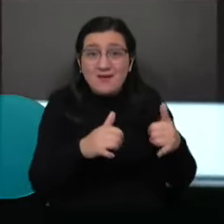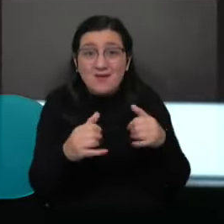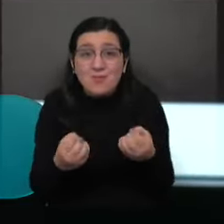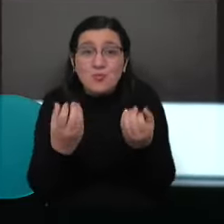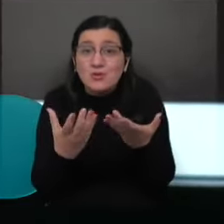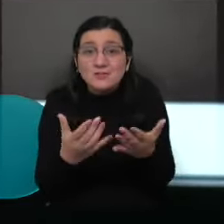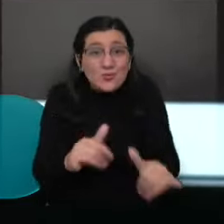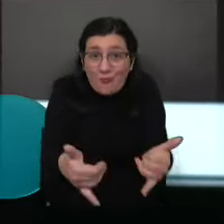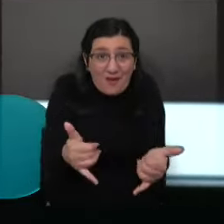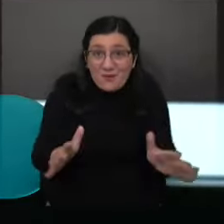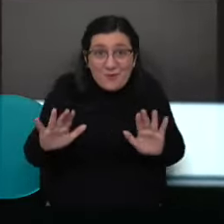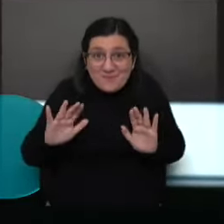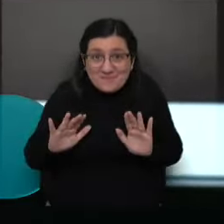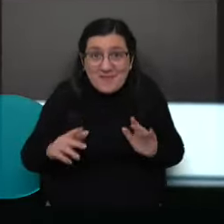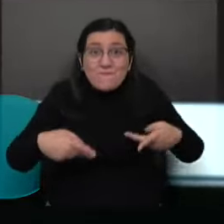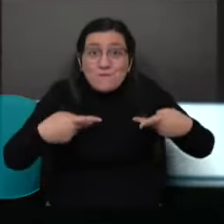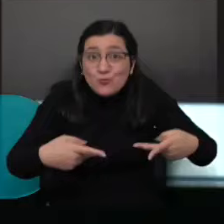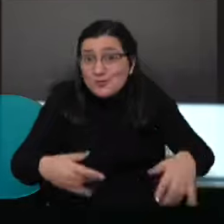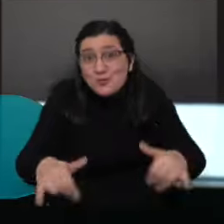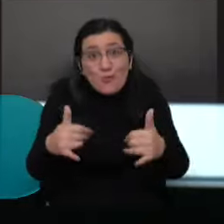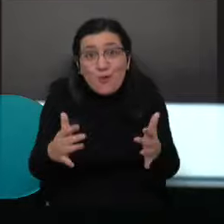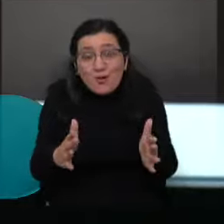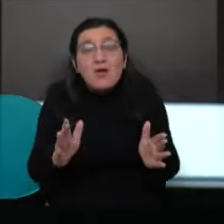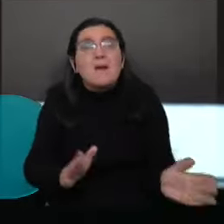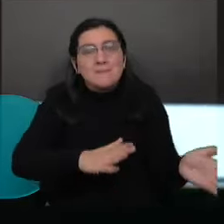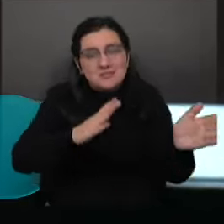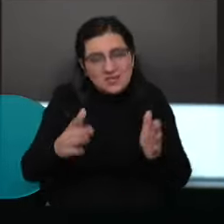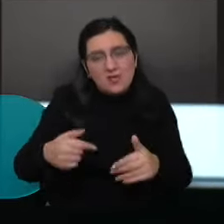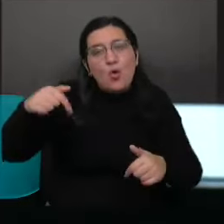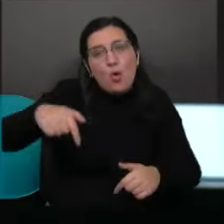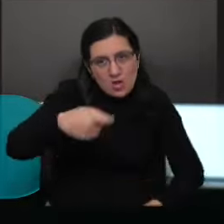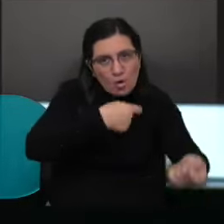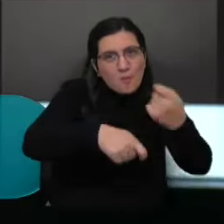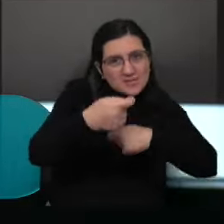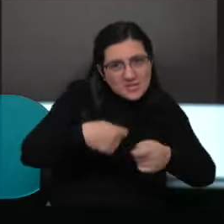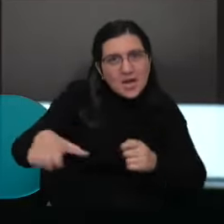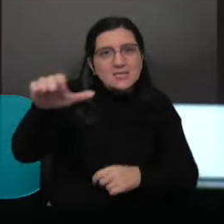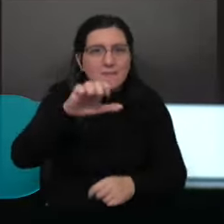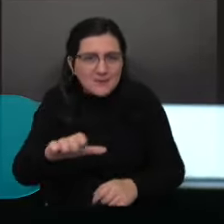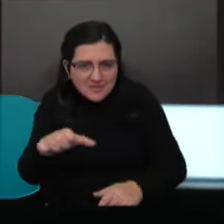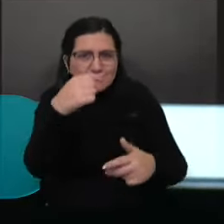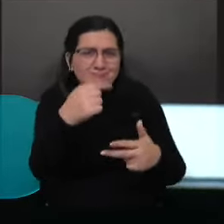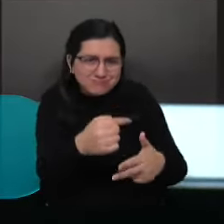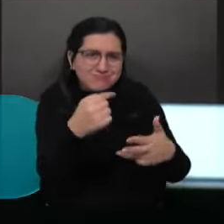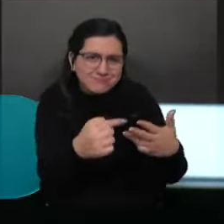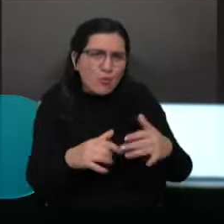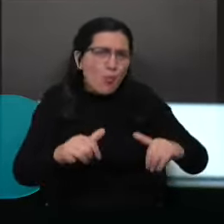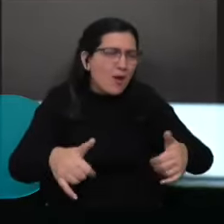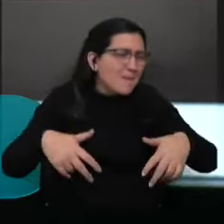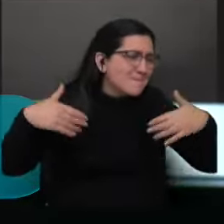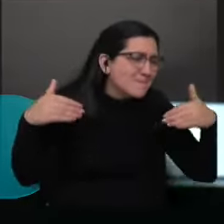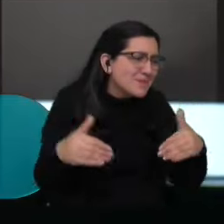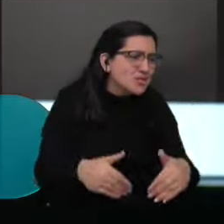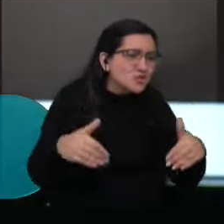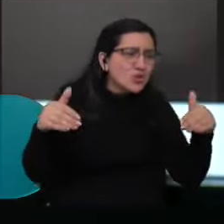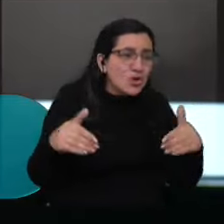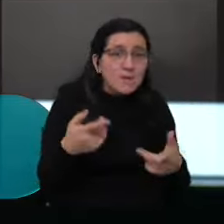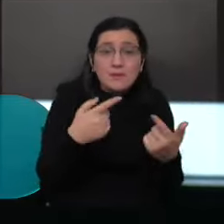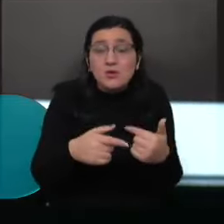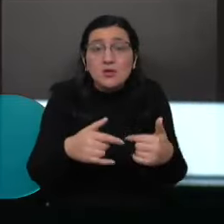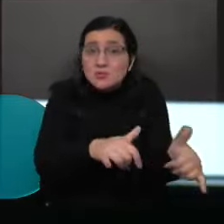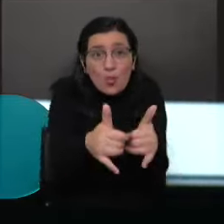trata de jugar no el fútbol más allá de que hoy es comercial es empresarial juegan millones es un